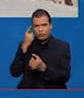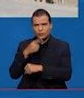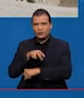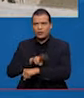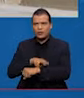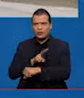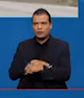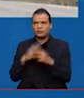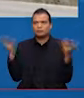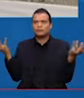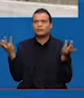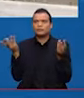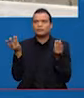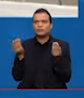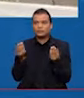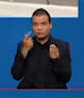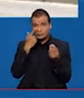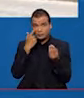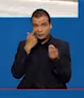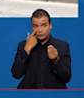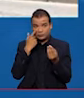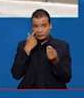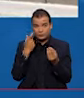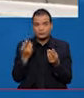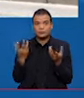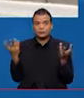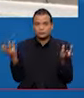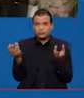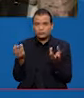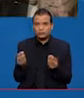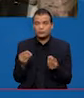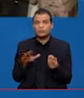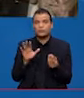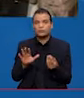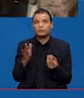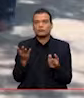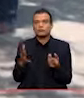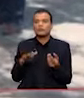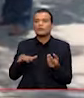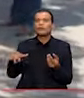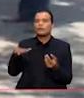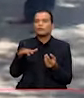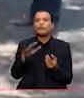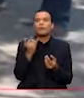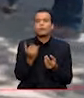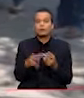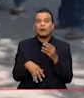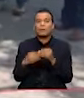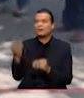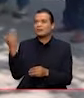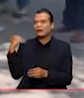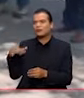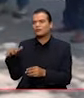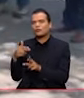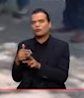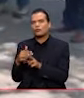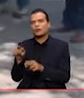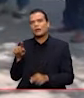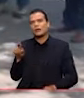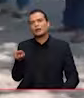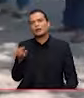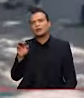este lugar se ha visto afectado, también en el sector de La Cristalina, en Sevilla, donde hace 8 días la vía se hundió, y es